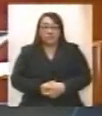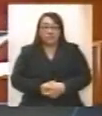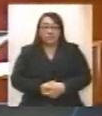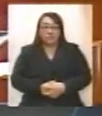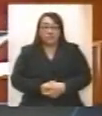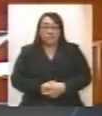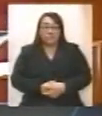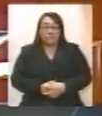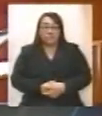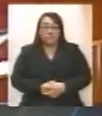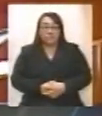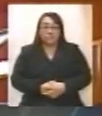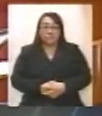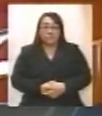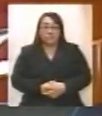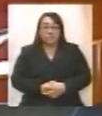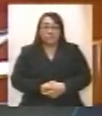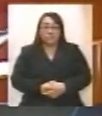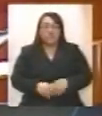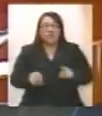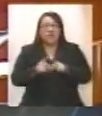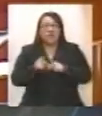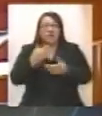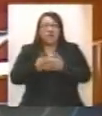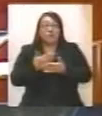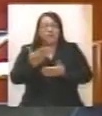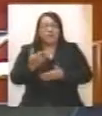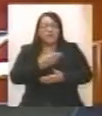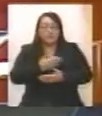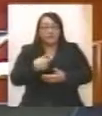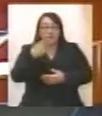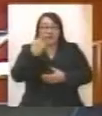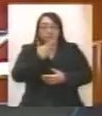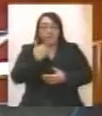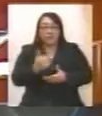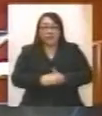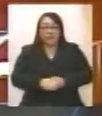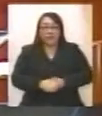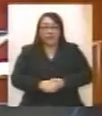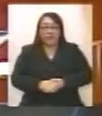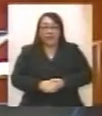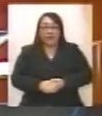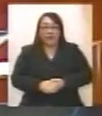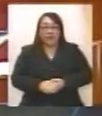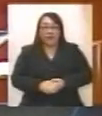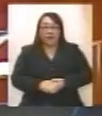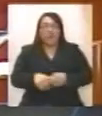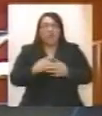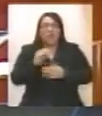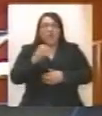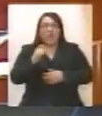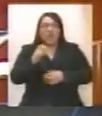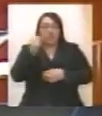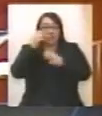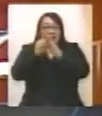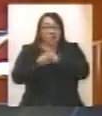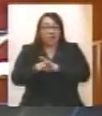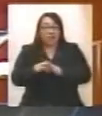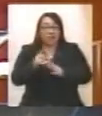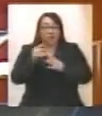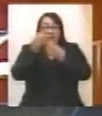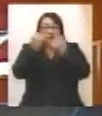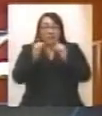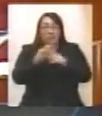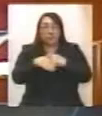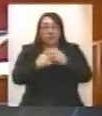De otro lado, en cumplimiento de la propuesta presidencial para mejorar la distribución del canon minero,